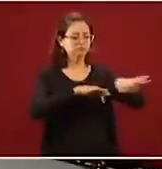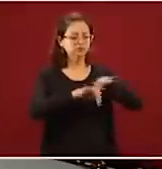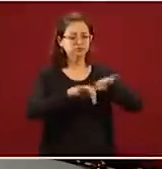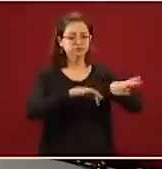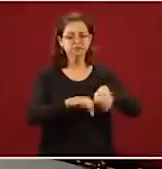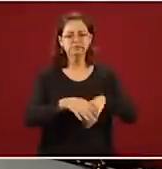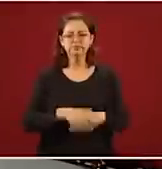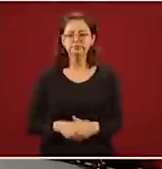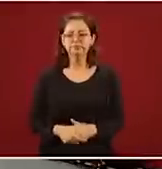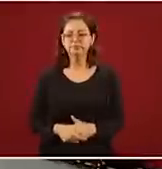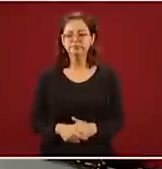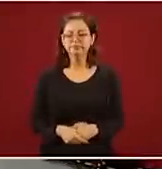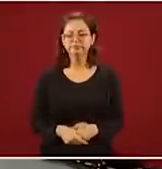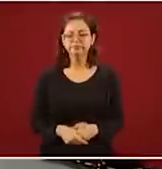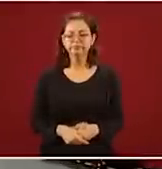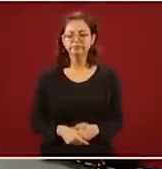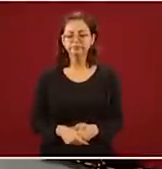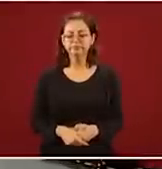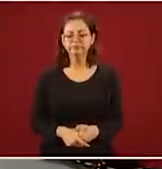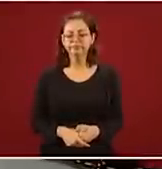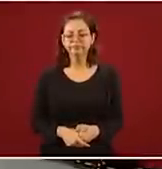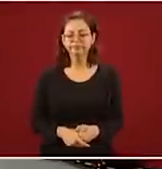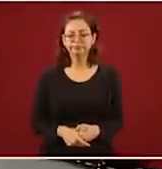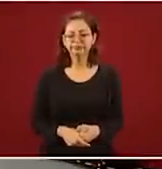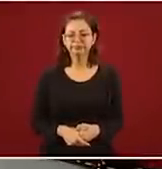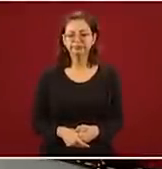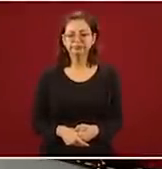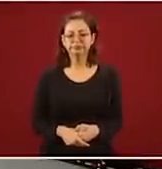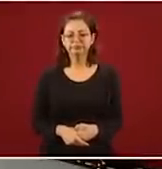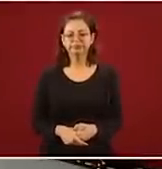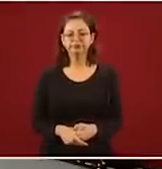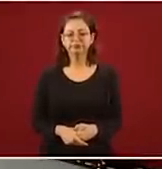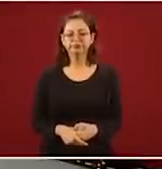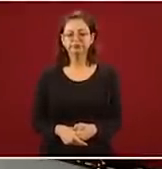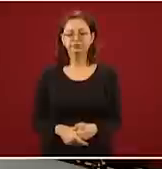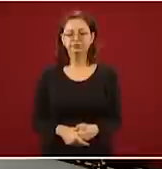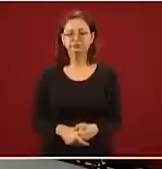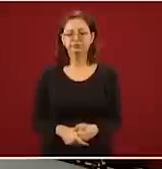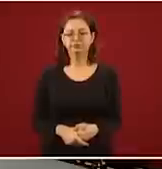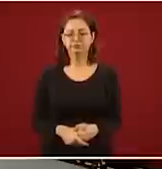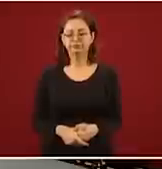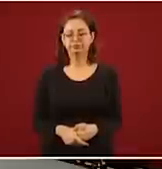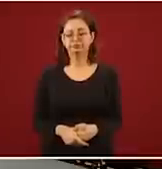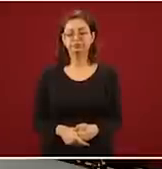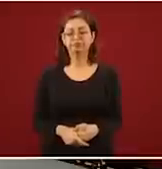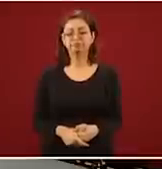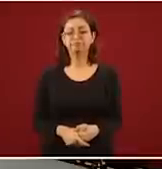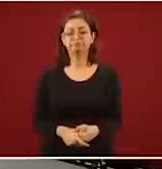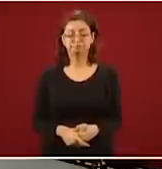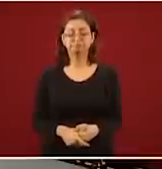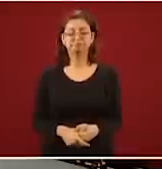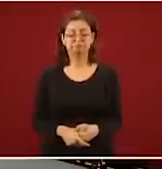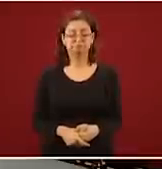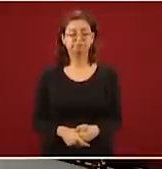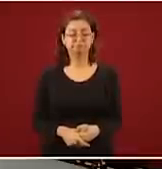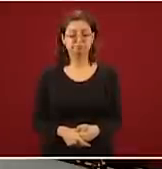Una propuesta alterna. ¿Ha hablado con los gobernadores del PAN sobre este tema del INSABI? Sí, porque